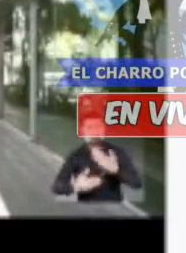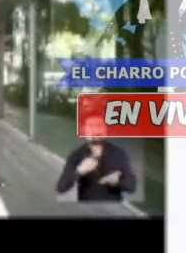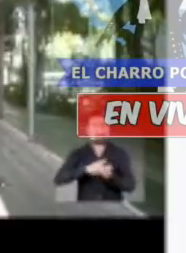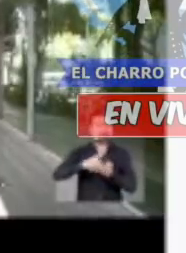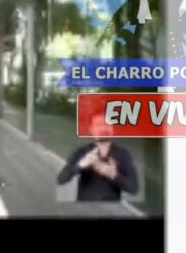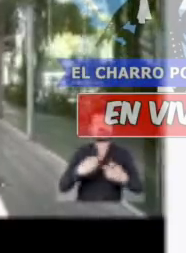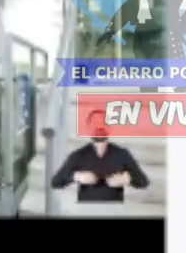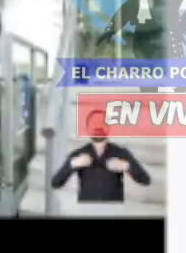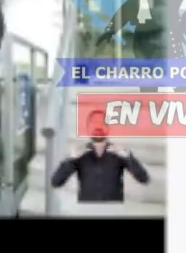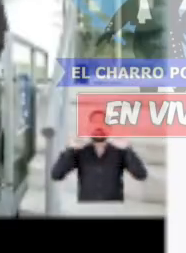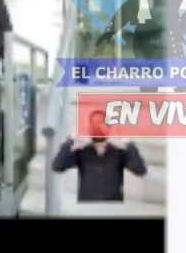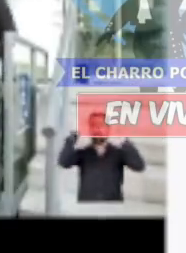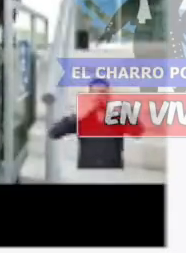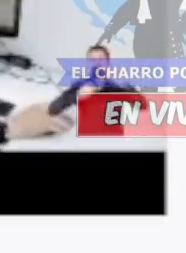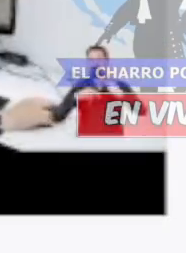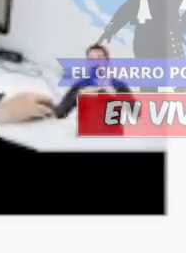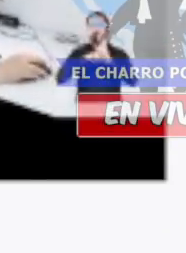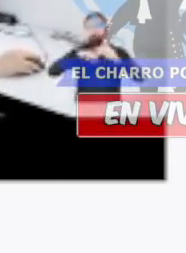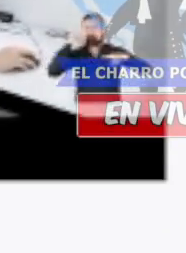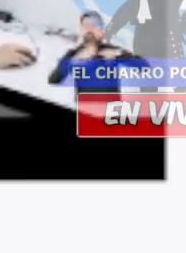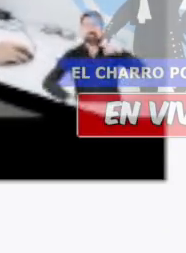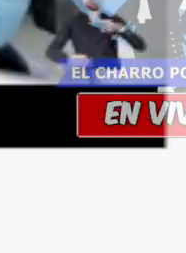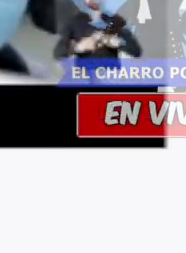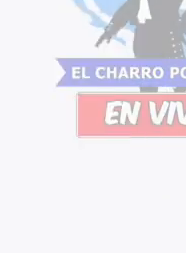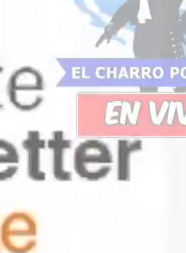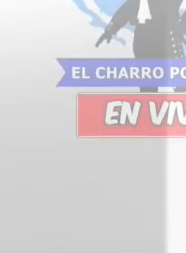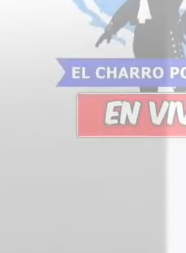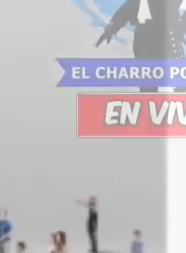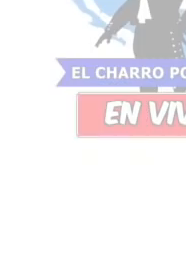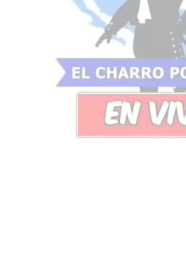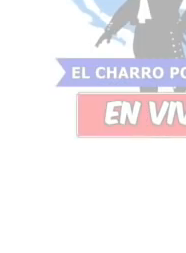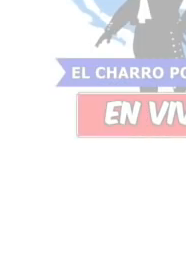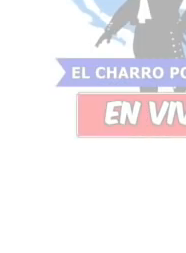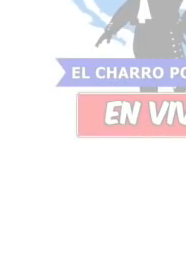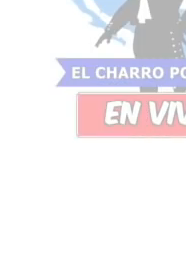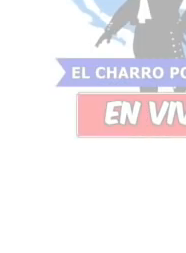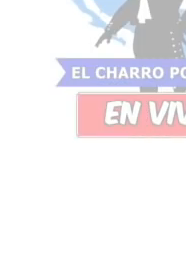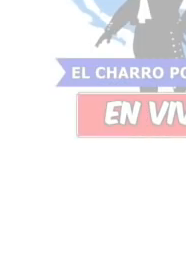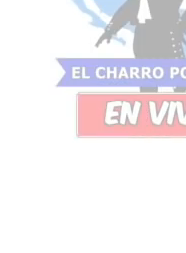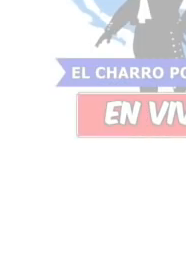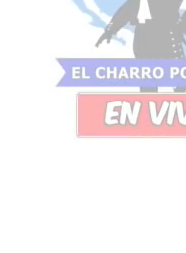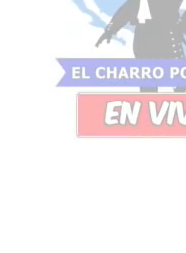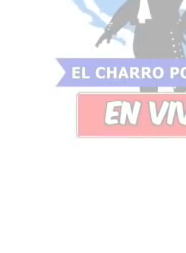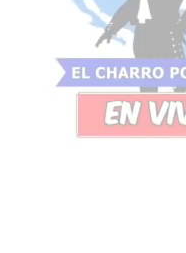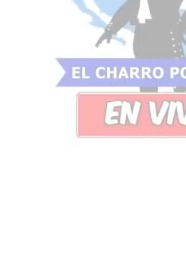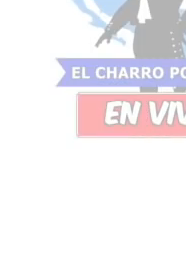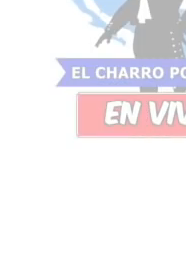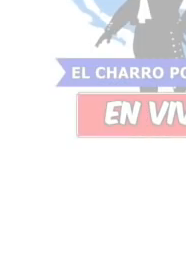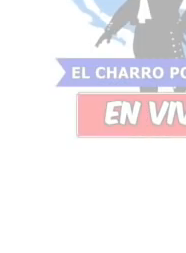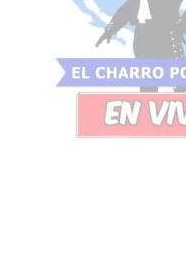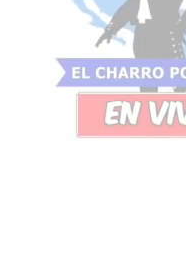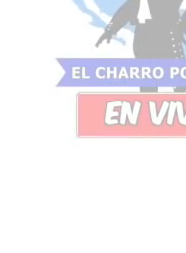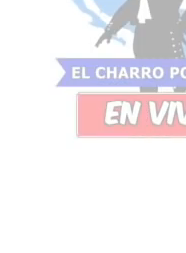de Snapchat del sospechoso minutos antes de que se introdujera en el recinto. Es por esto que